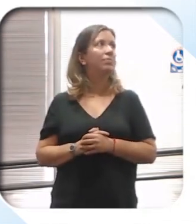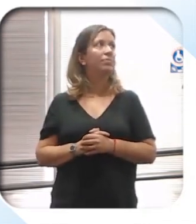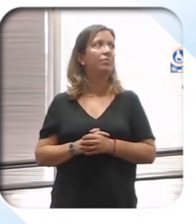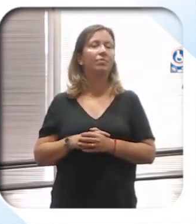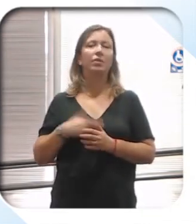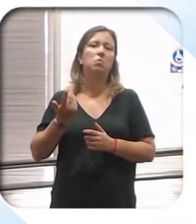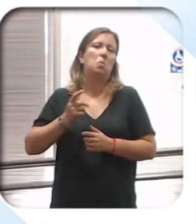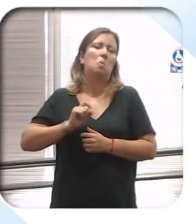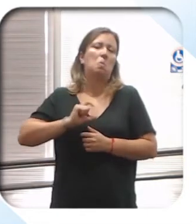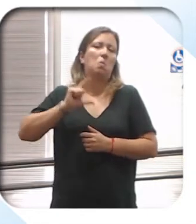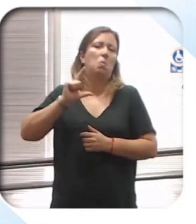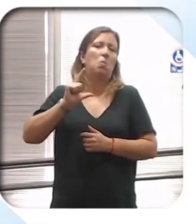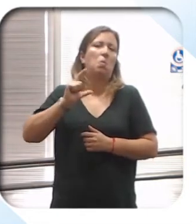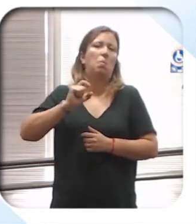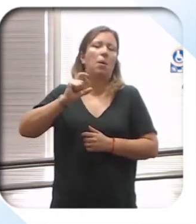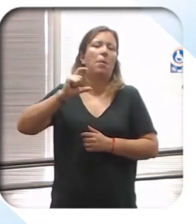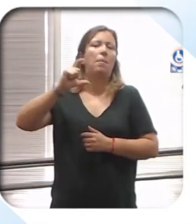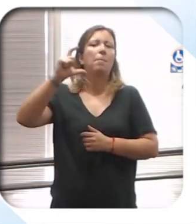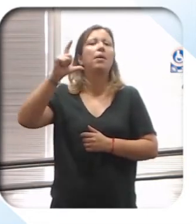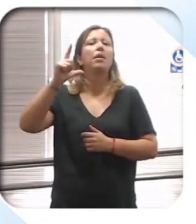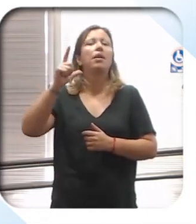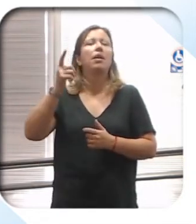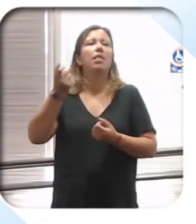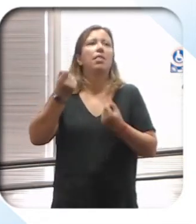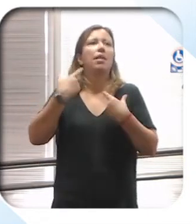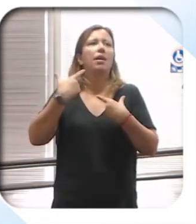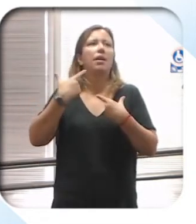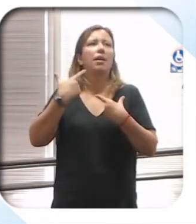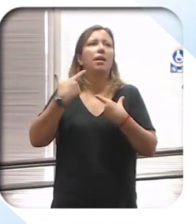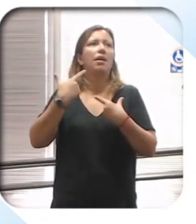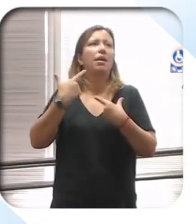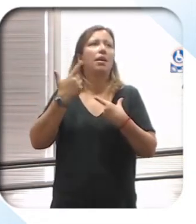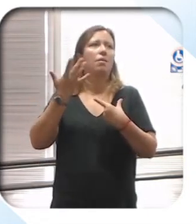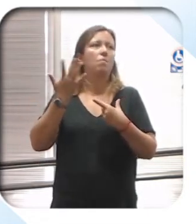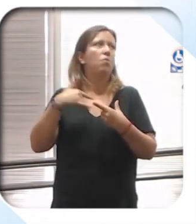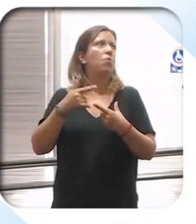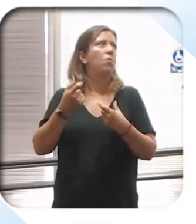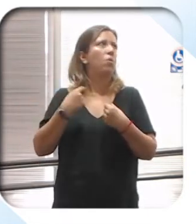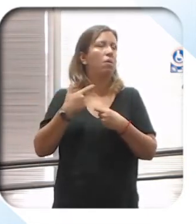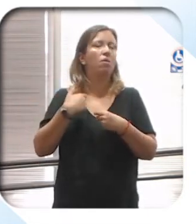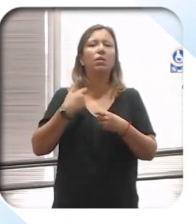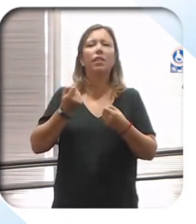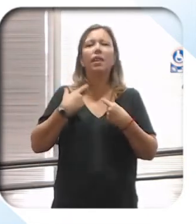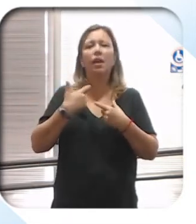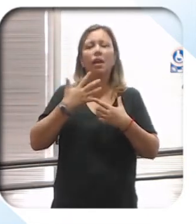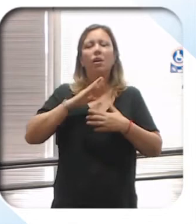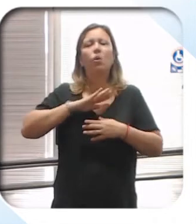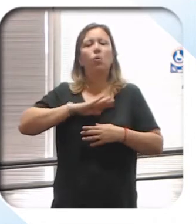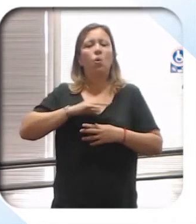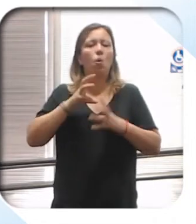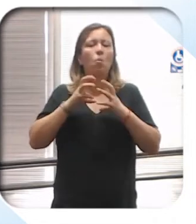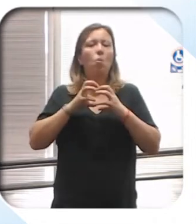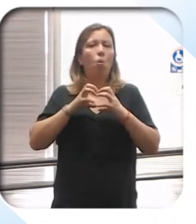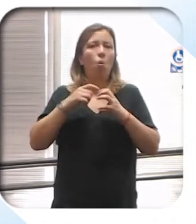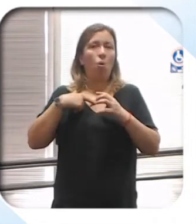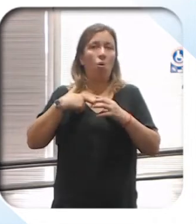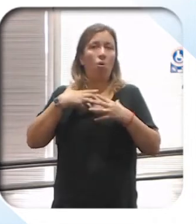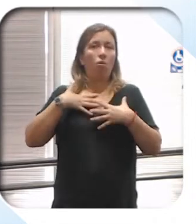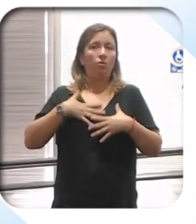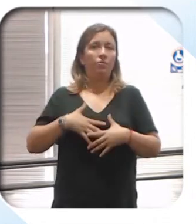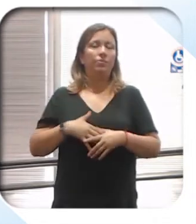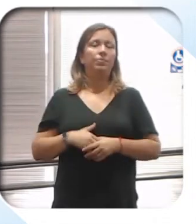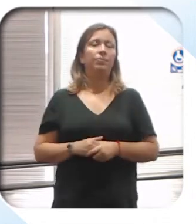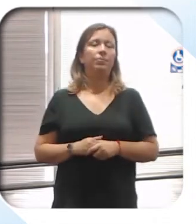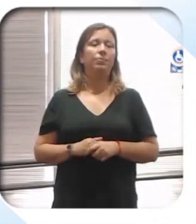aumenta, no importa, una enzima o un... es el GMP cíclico, que produce la relajación del músculo liso de los cuerpos